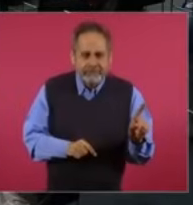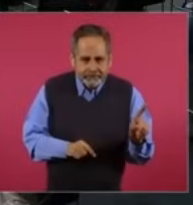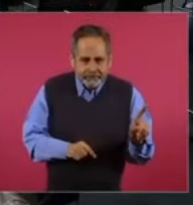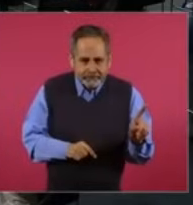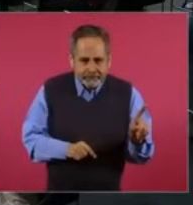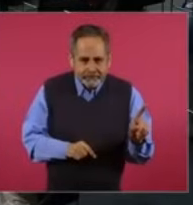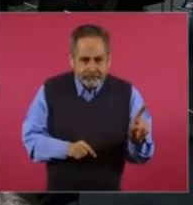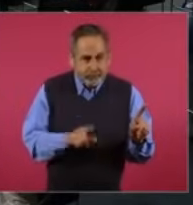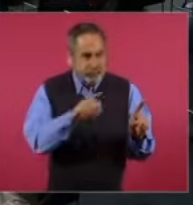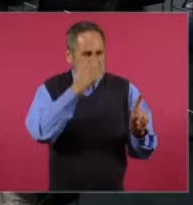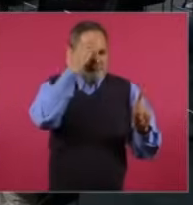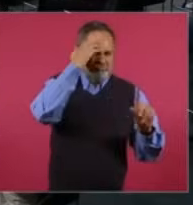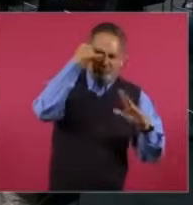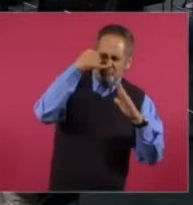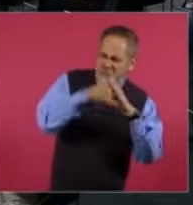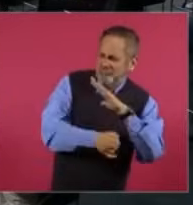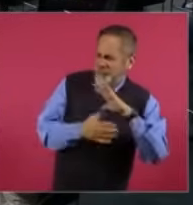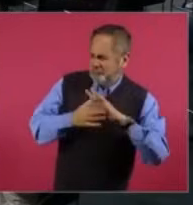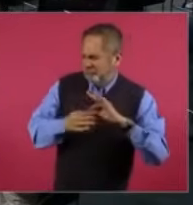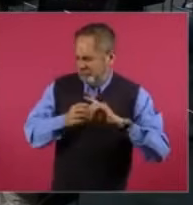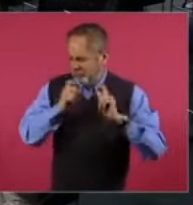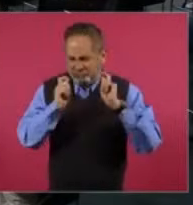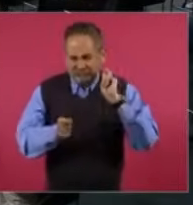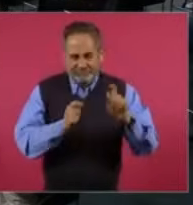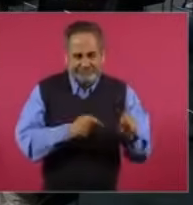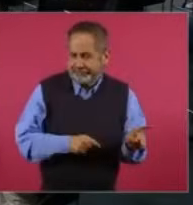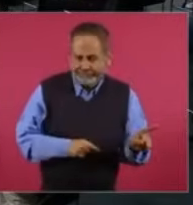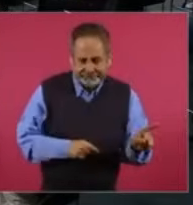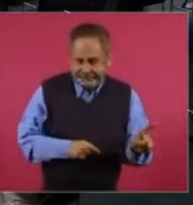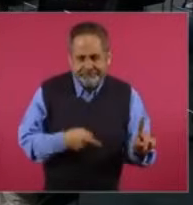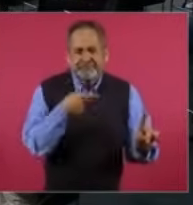gran conocedor de la historia,